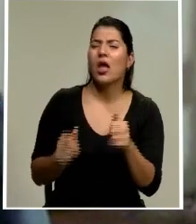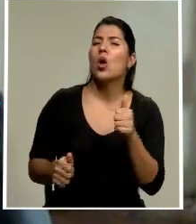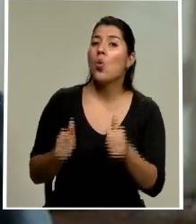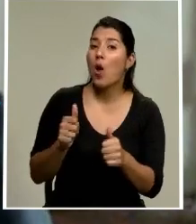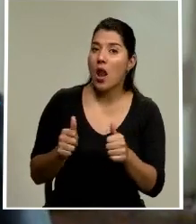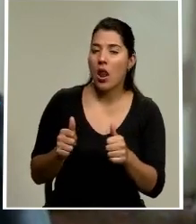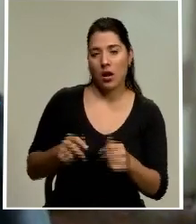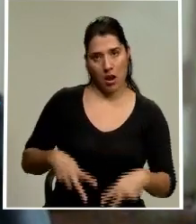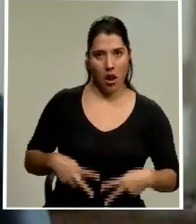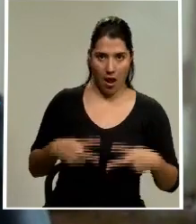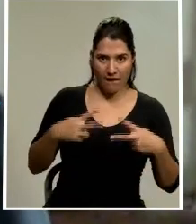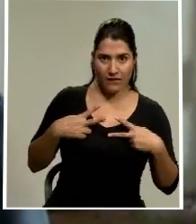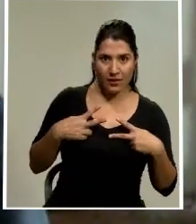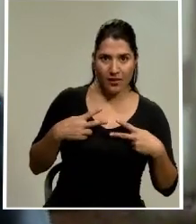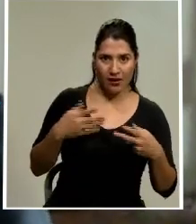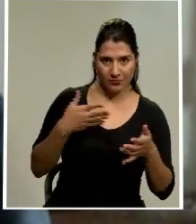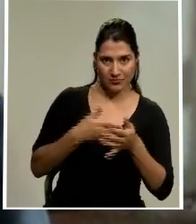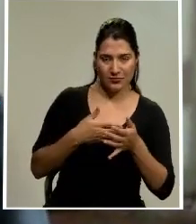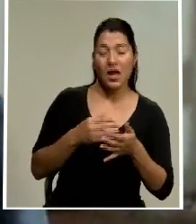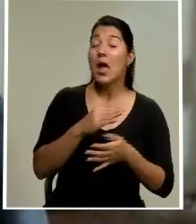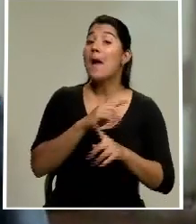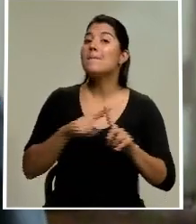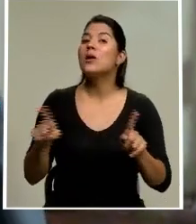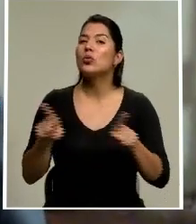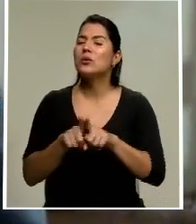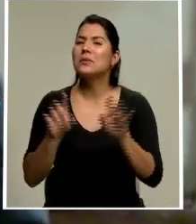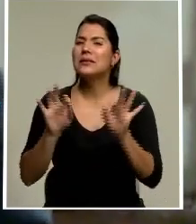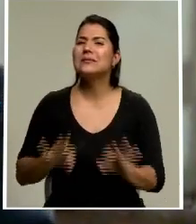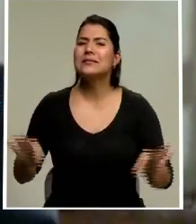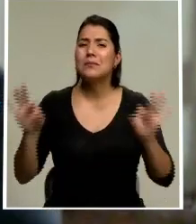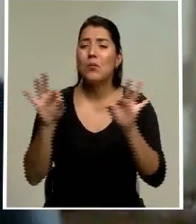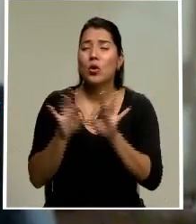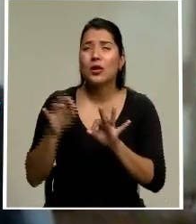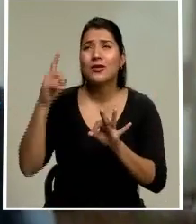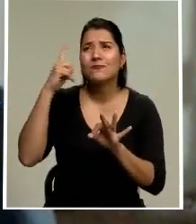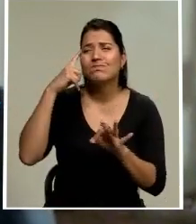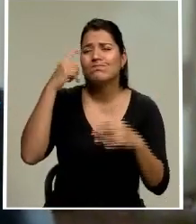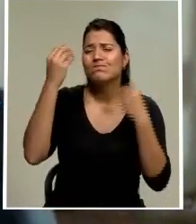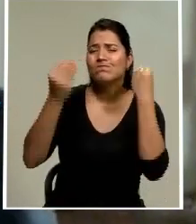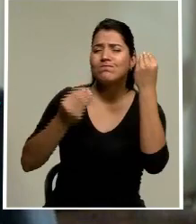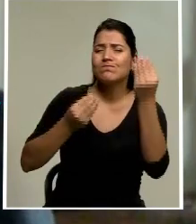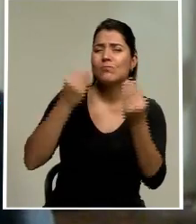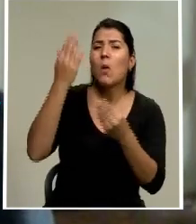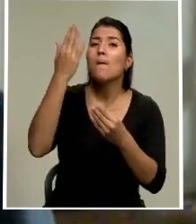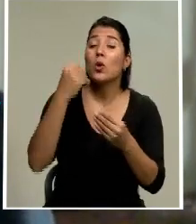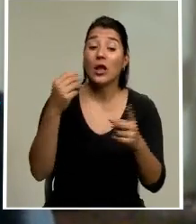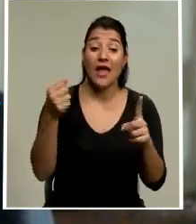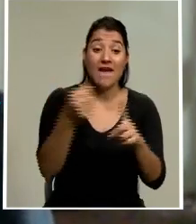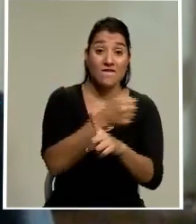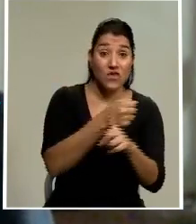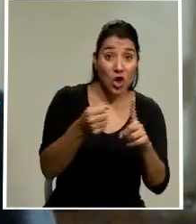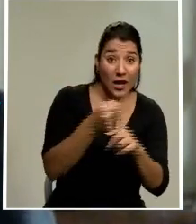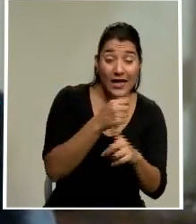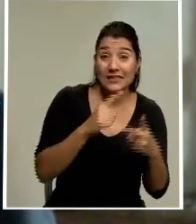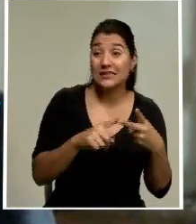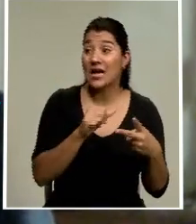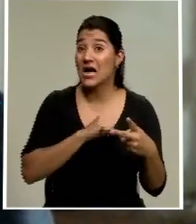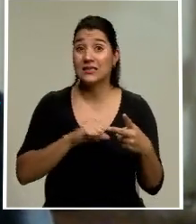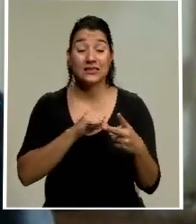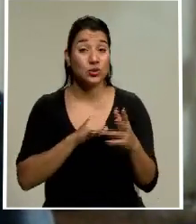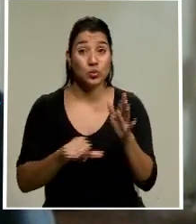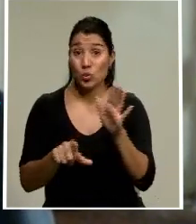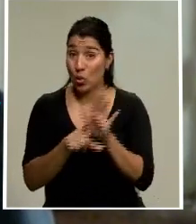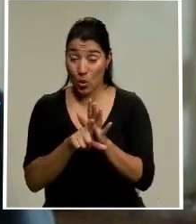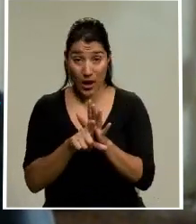pero también es importante reflexionar porque la violencia y el delito, y particularmente estos delitos